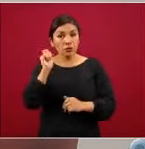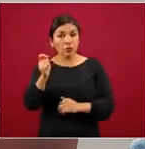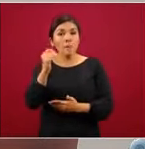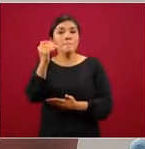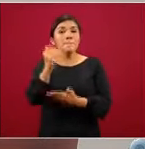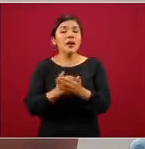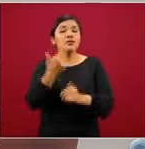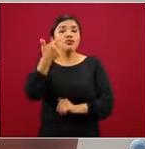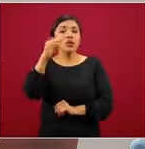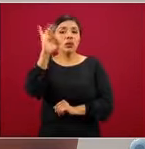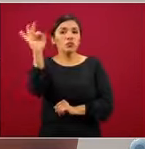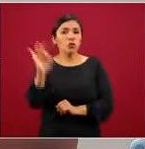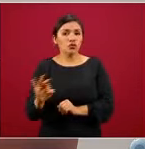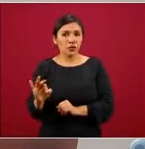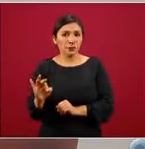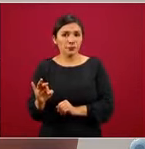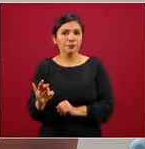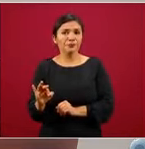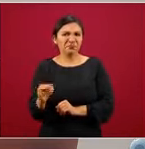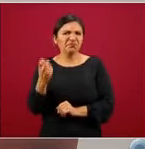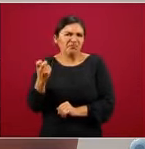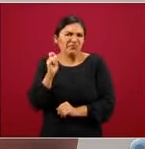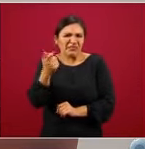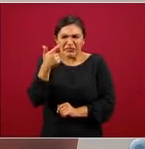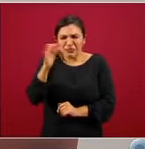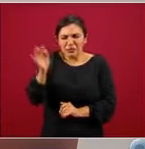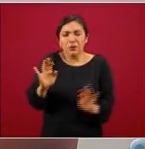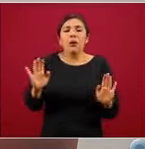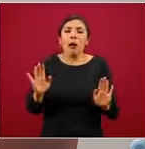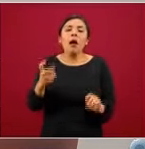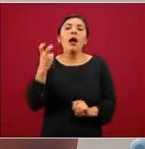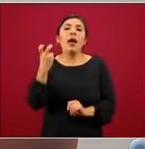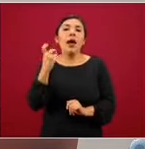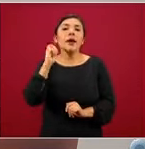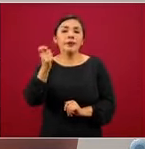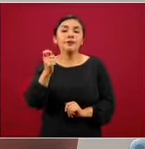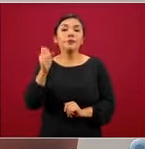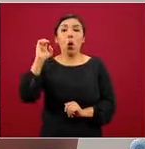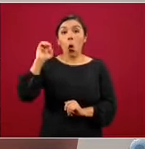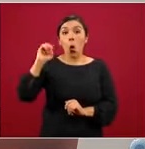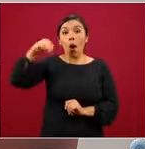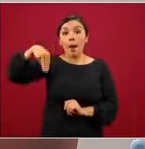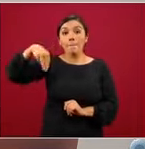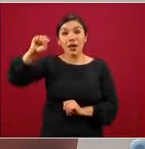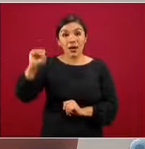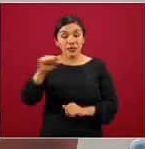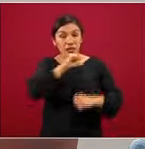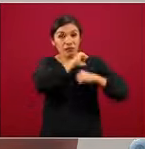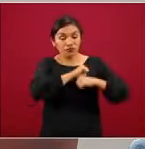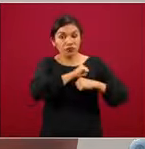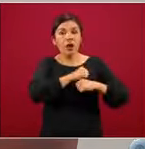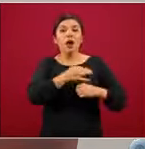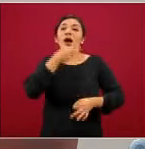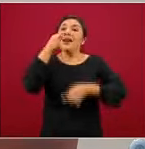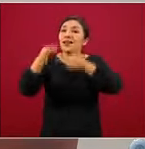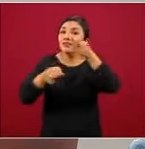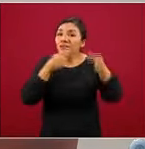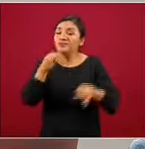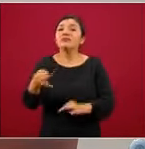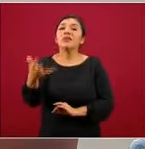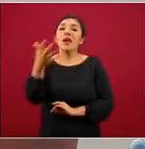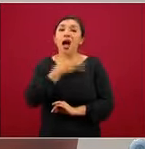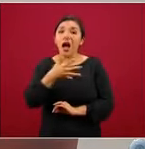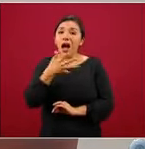del 7%. ¿Qué quiere decir? Evidentemente, la Organización Mundial de la Salud hace un llamado a que